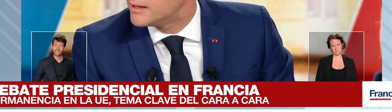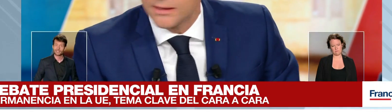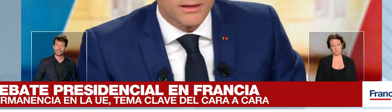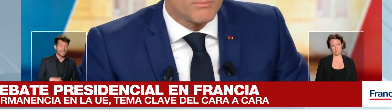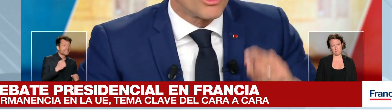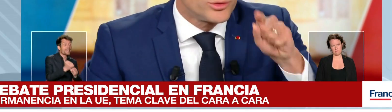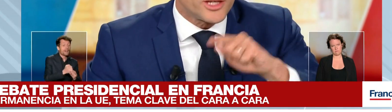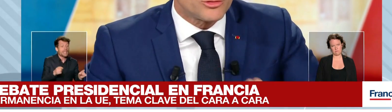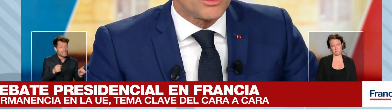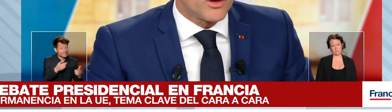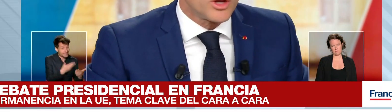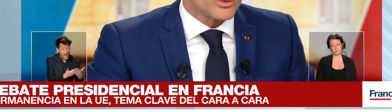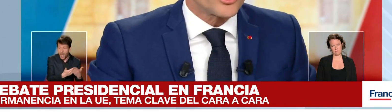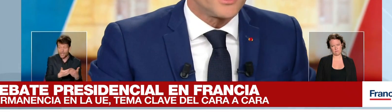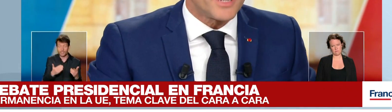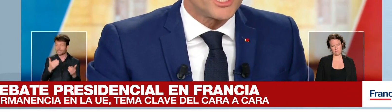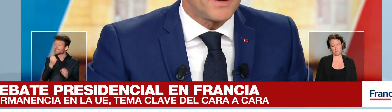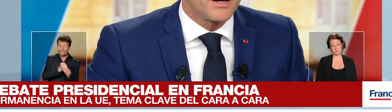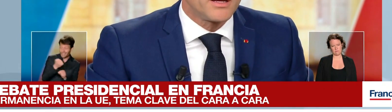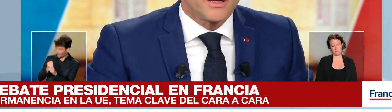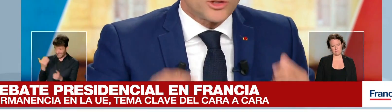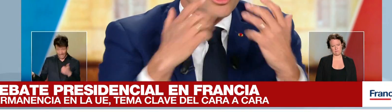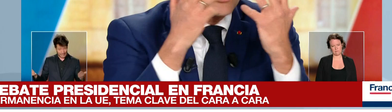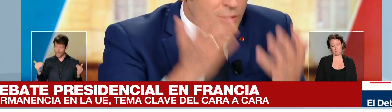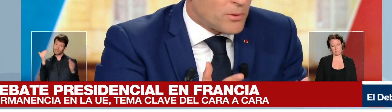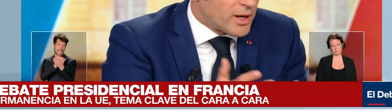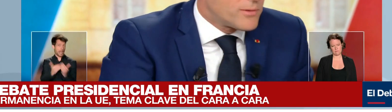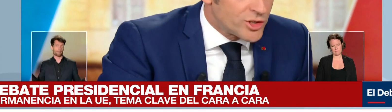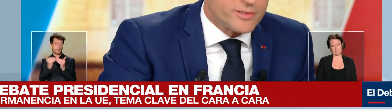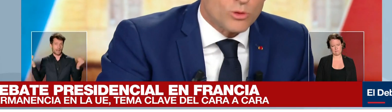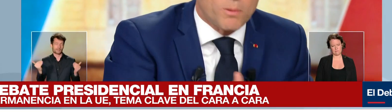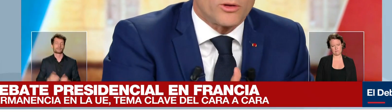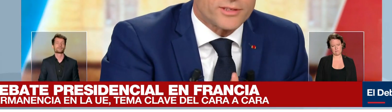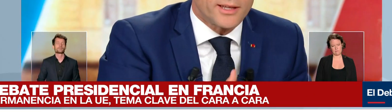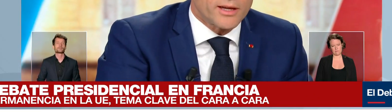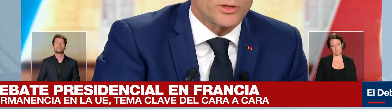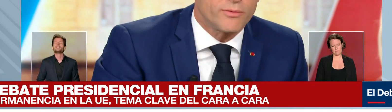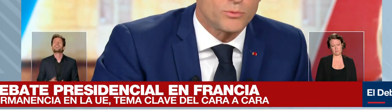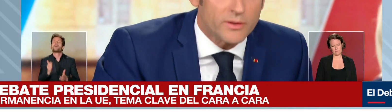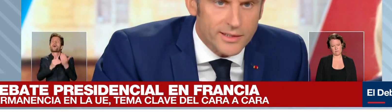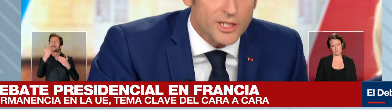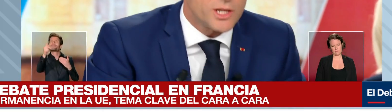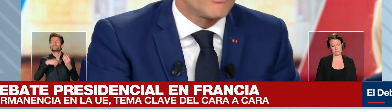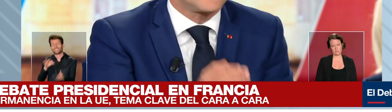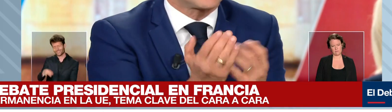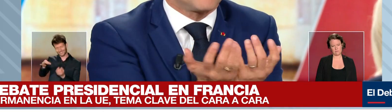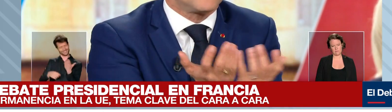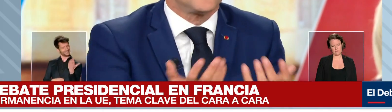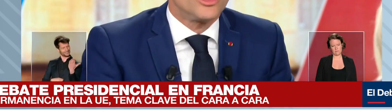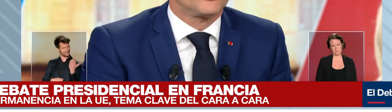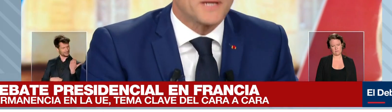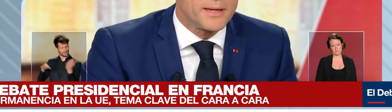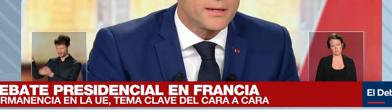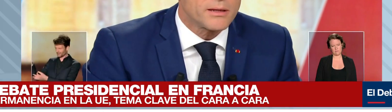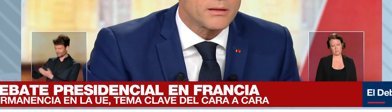me combatí para poder cambiar las reglas, para poder luchar justamente contra lo que no funcionaba. En su programa, cuando yo trato de comprender lo que está detrás de su